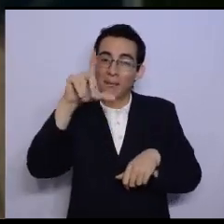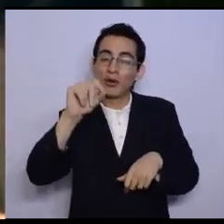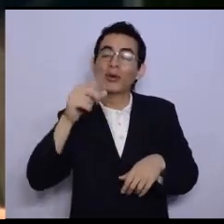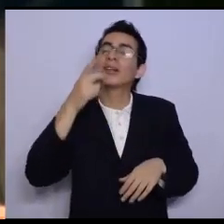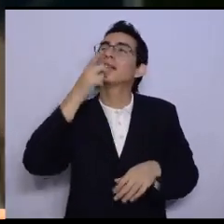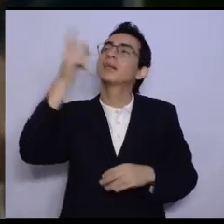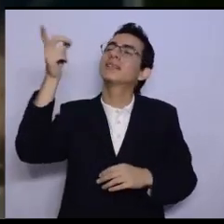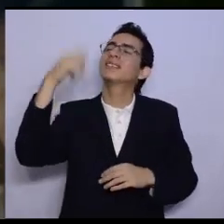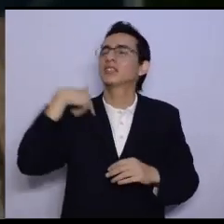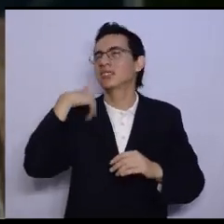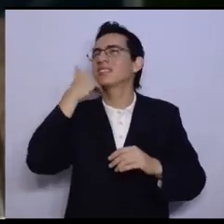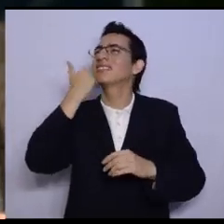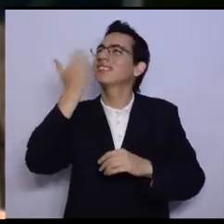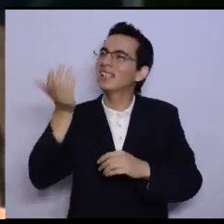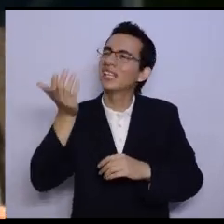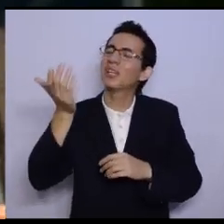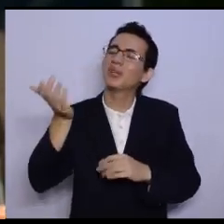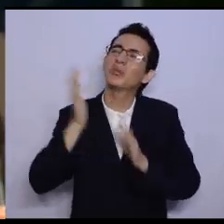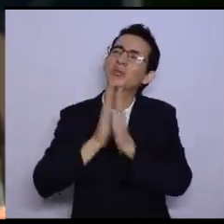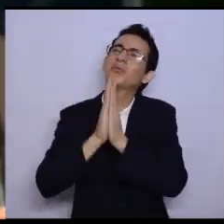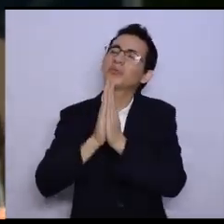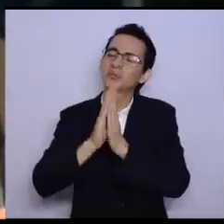contestó tres veces, no.